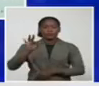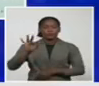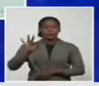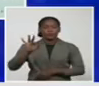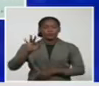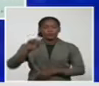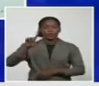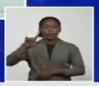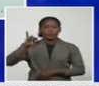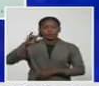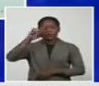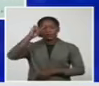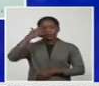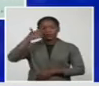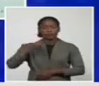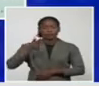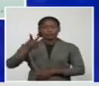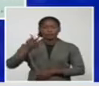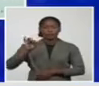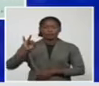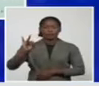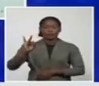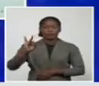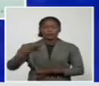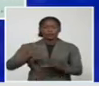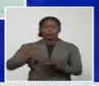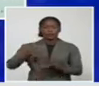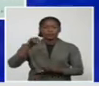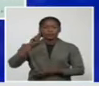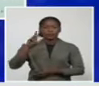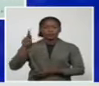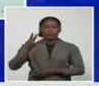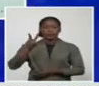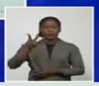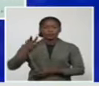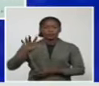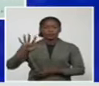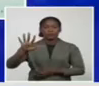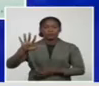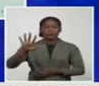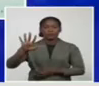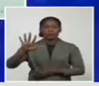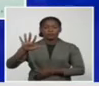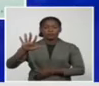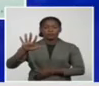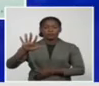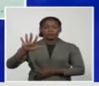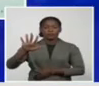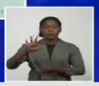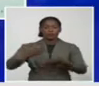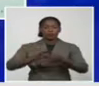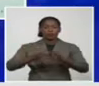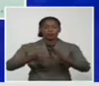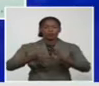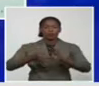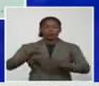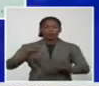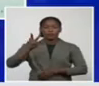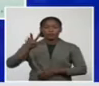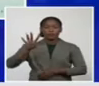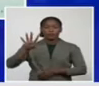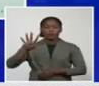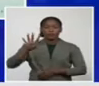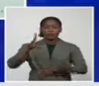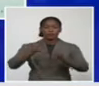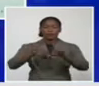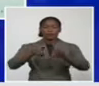Lisa 27, Plaza de la Revolución 25, Guanabacoa 24, Regla